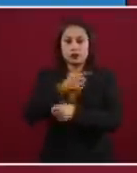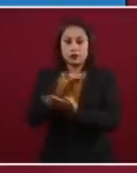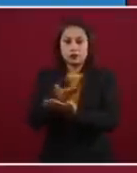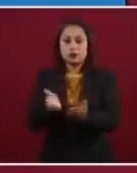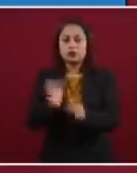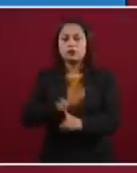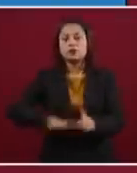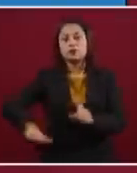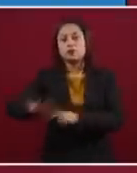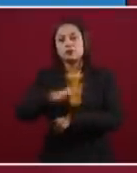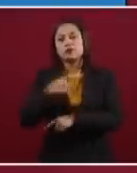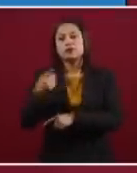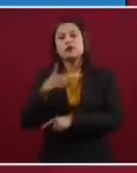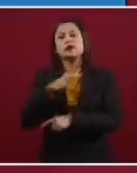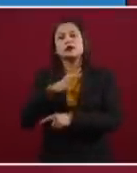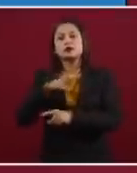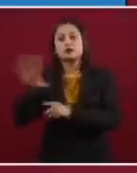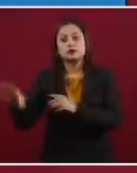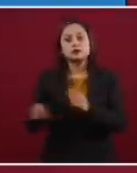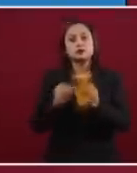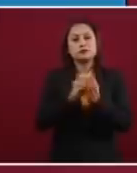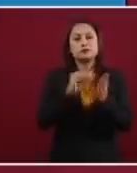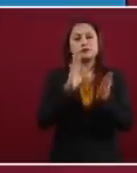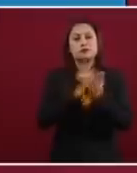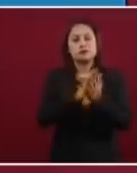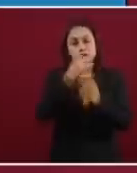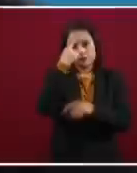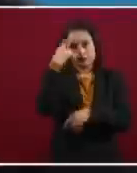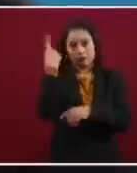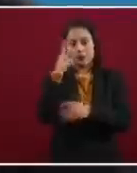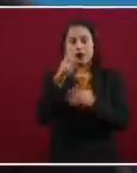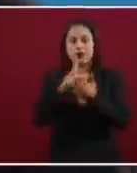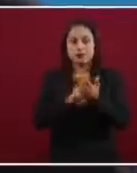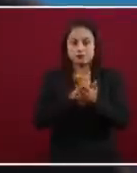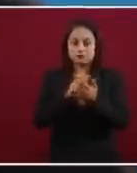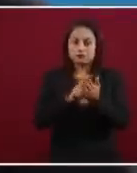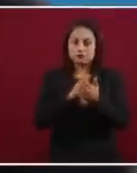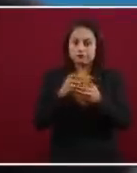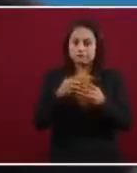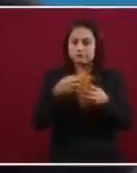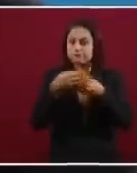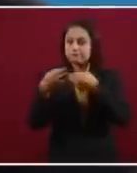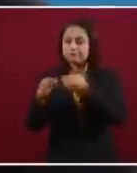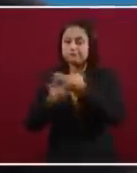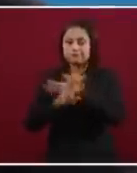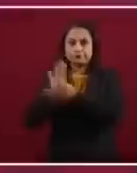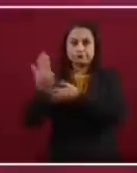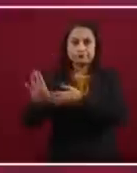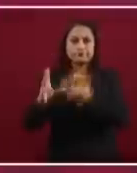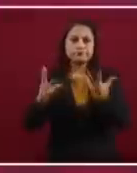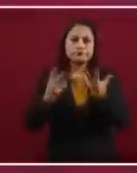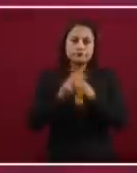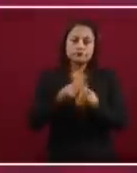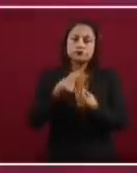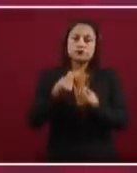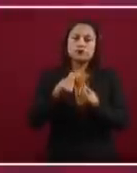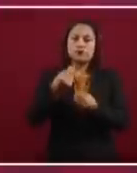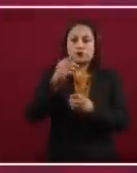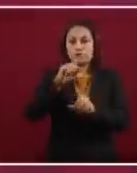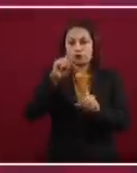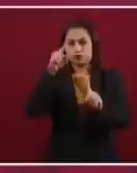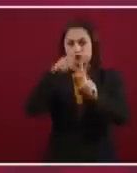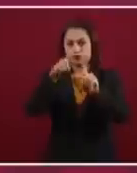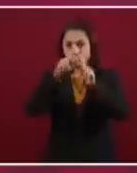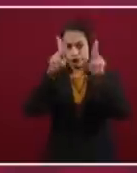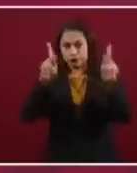incorporados a la estrategia nacional de prevención de adicciones puntos por la paz y en el campo rural a través